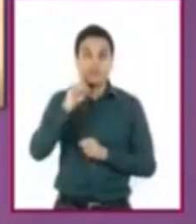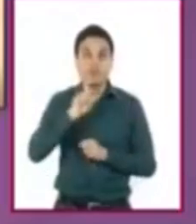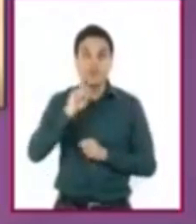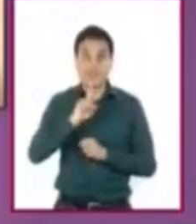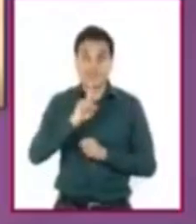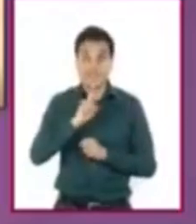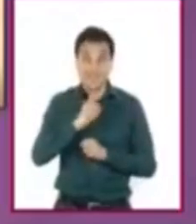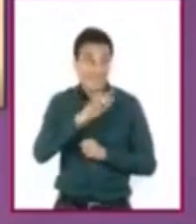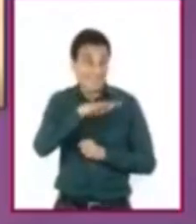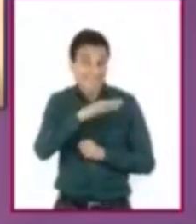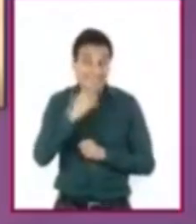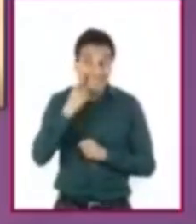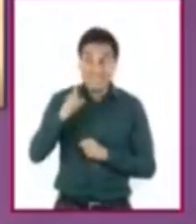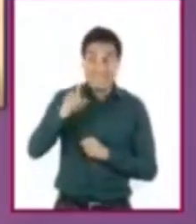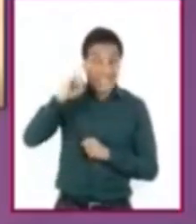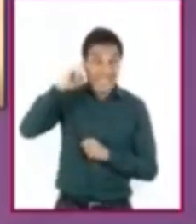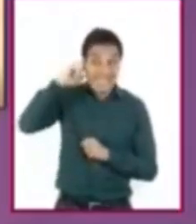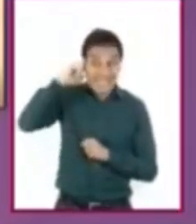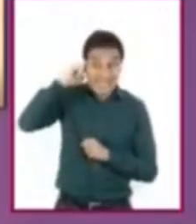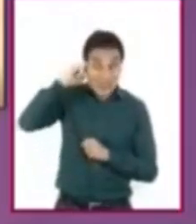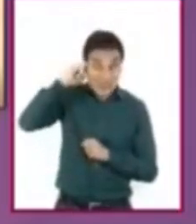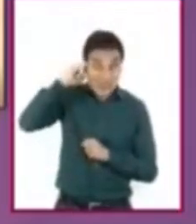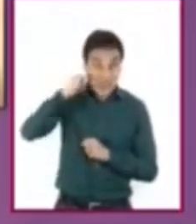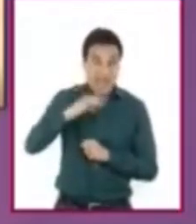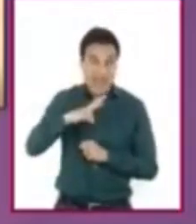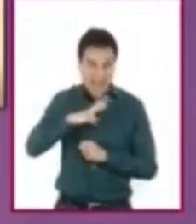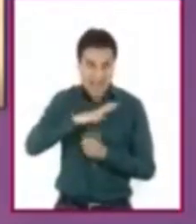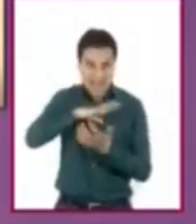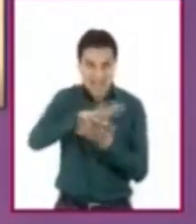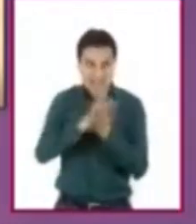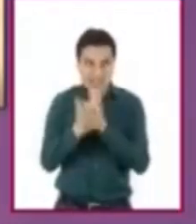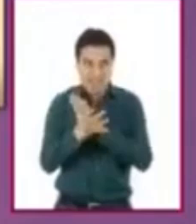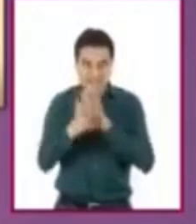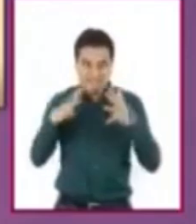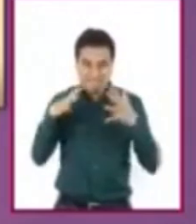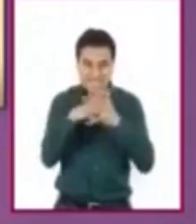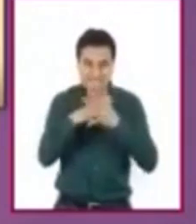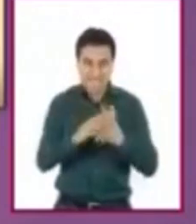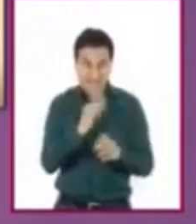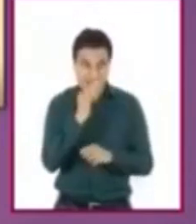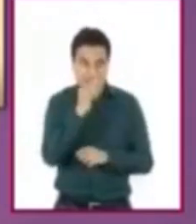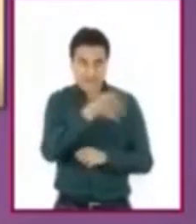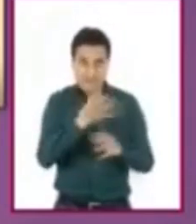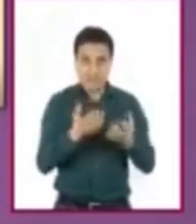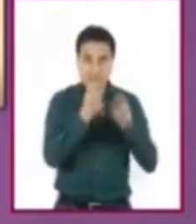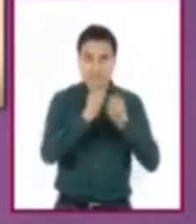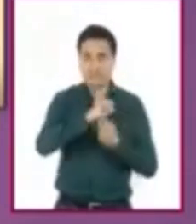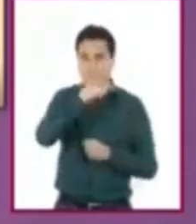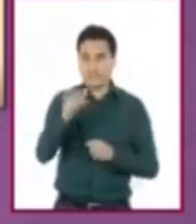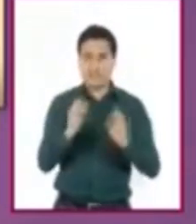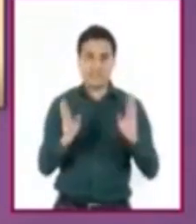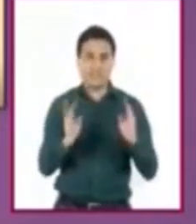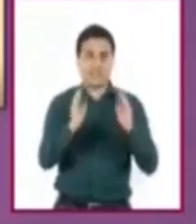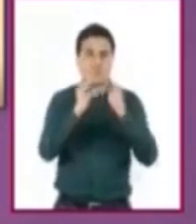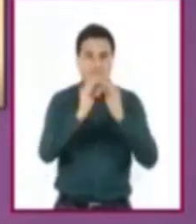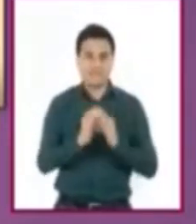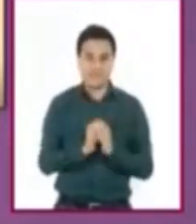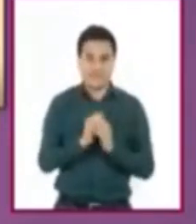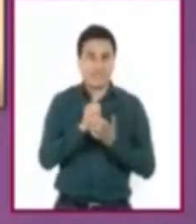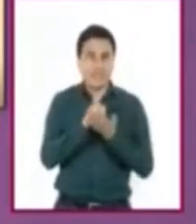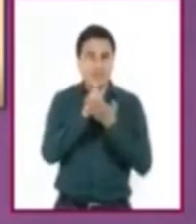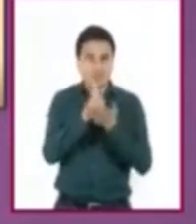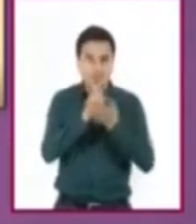que una mujer del lugar le había confesado. En Tenochtitlan hizo posibles las conversaciones entre Moctezuma